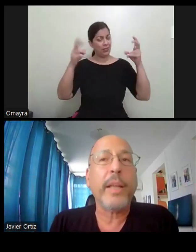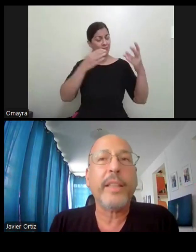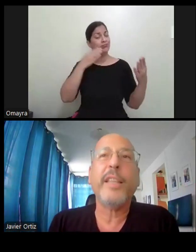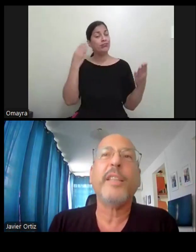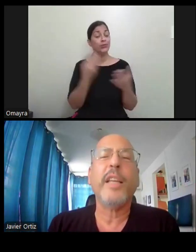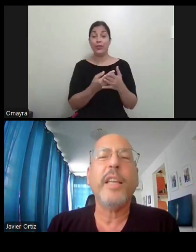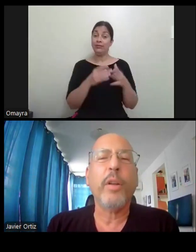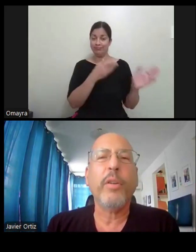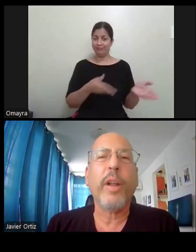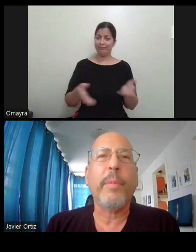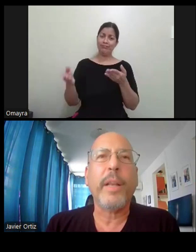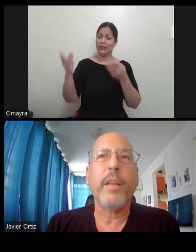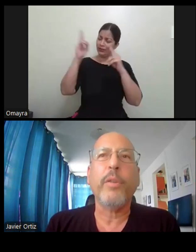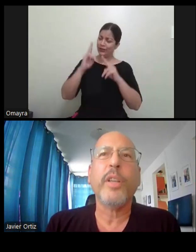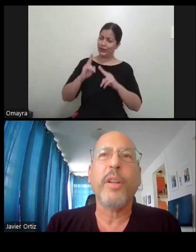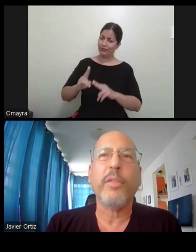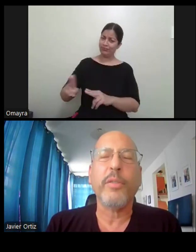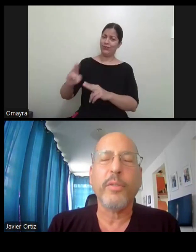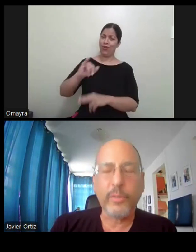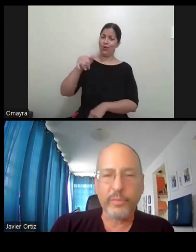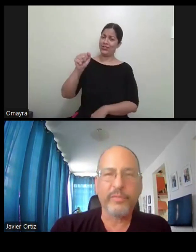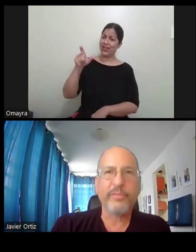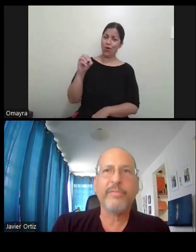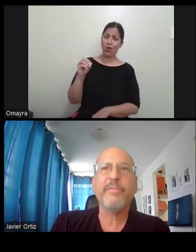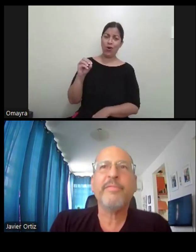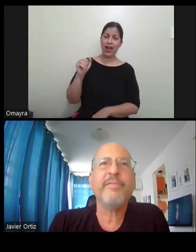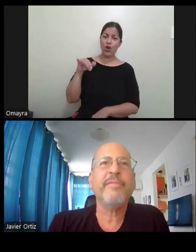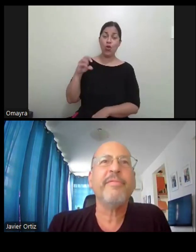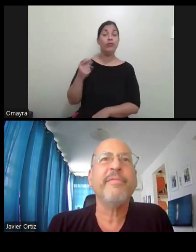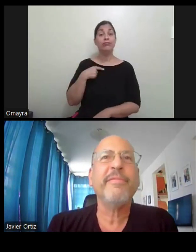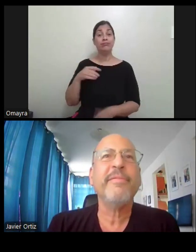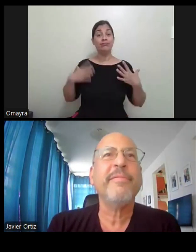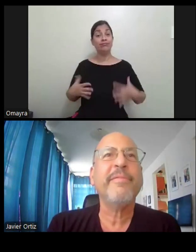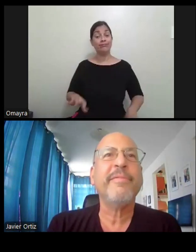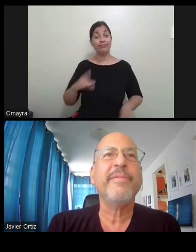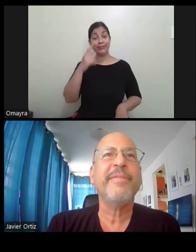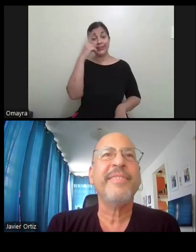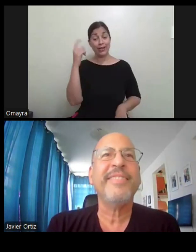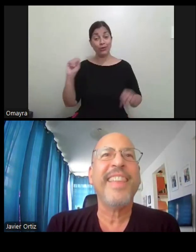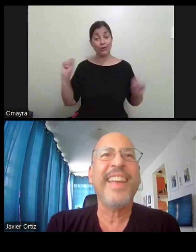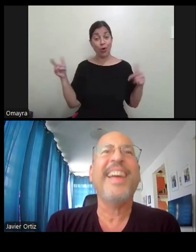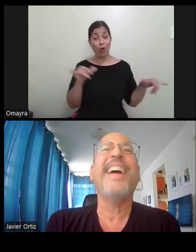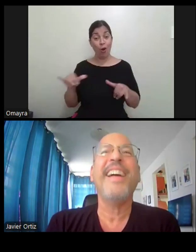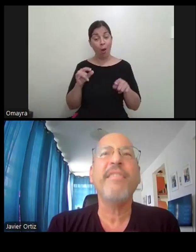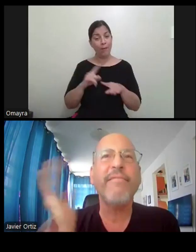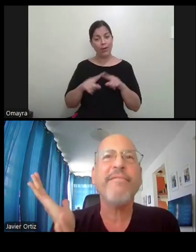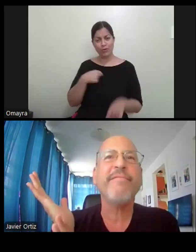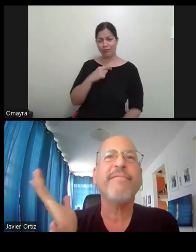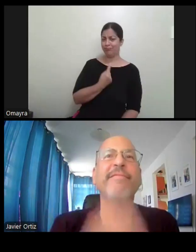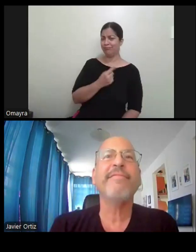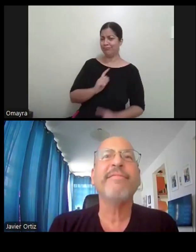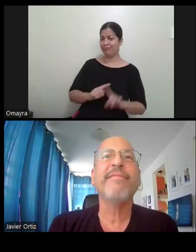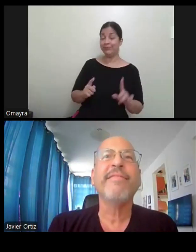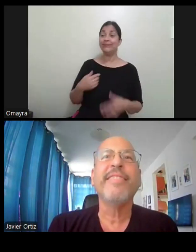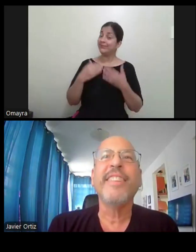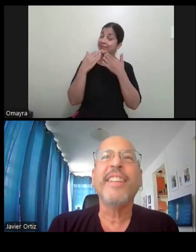el distinguido, el honorable José Larro. Y el que está vestido de negro, igual que todo el mundo, excepto yo. Ajá. Exactamente. Muchas gracias,